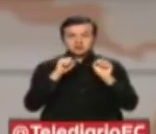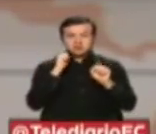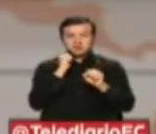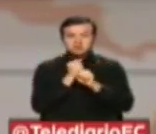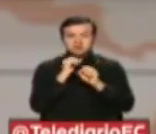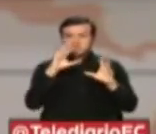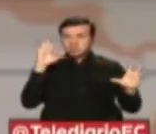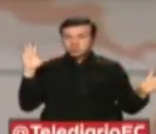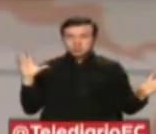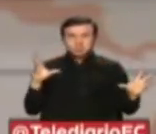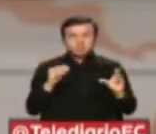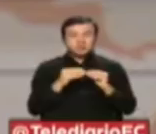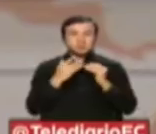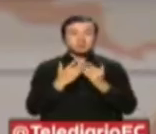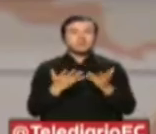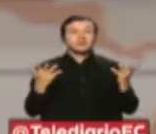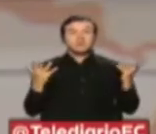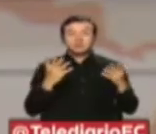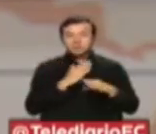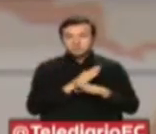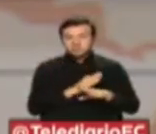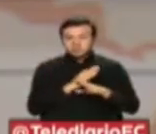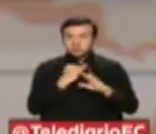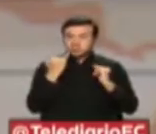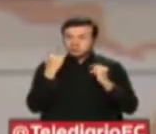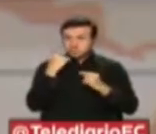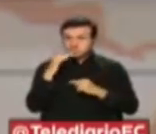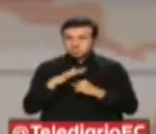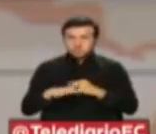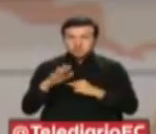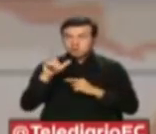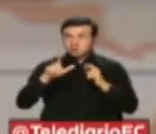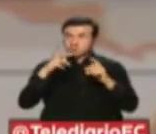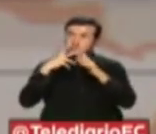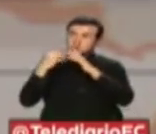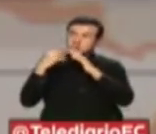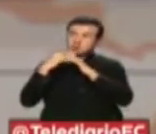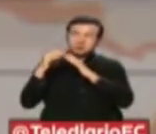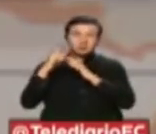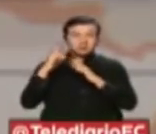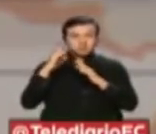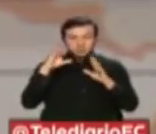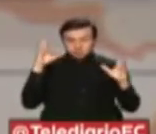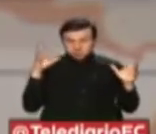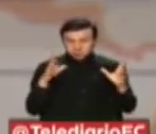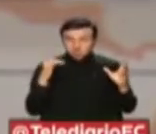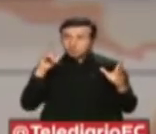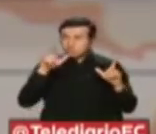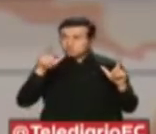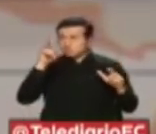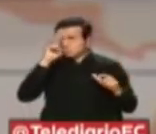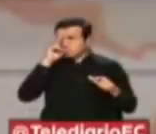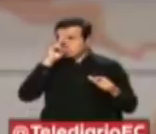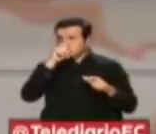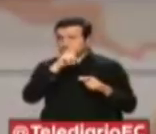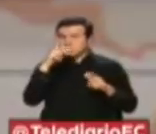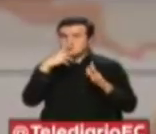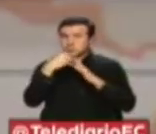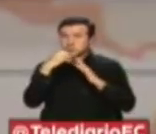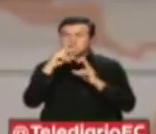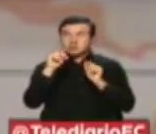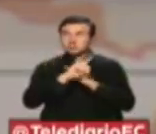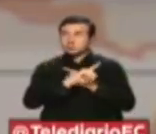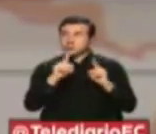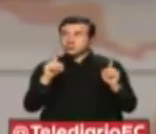andamiaje impresionante para defender lo que hoy están huyendo para protegerse de lo que hoy están oyendo y creo que ser muy claros